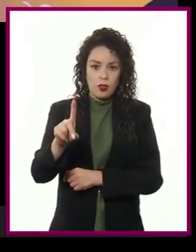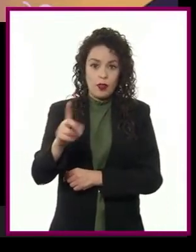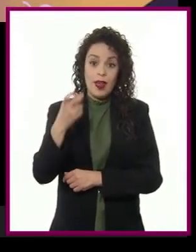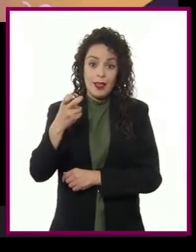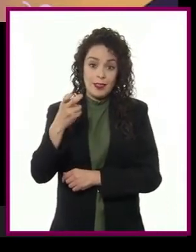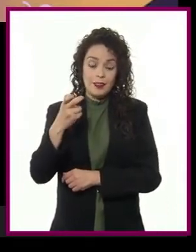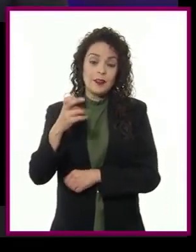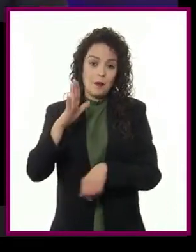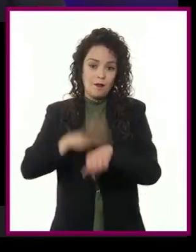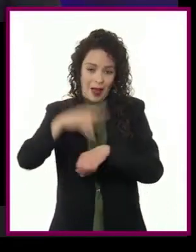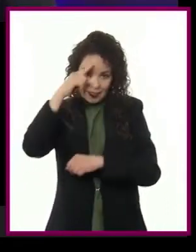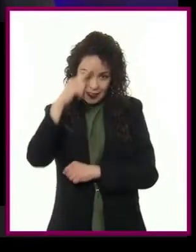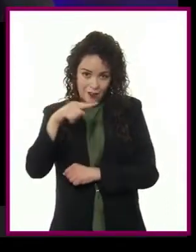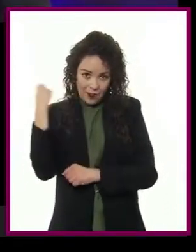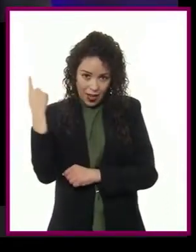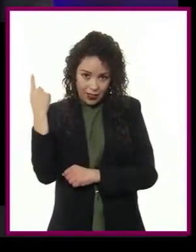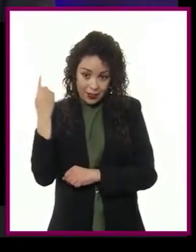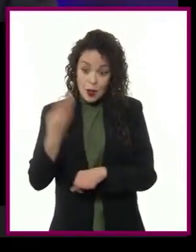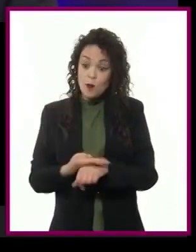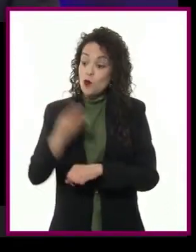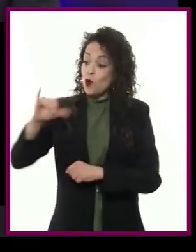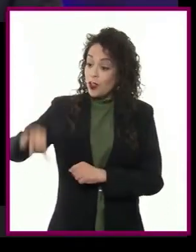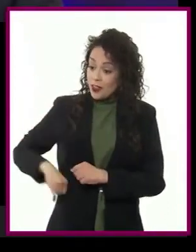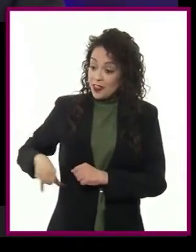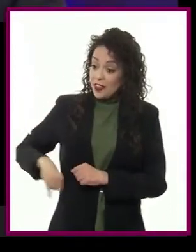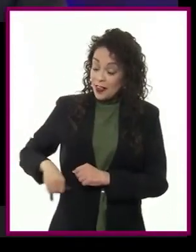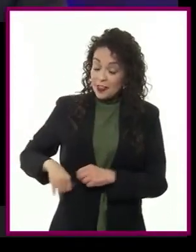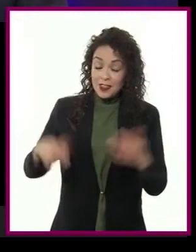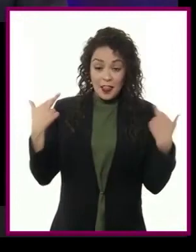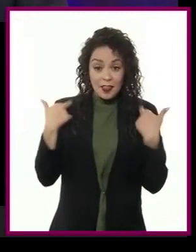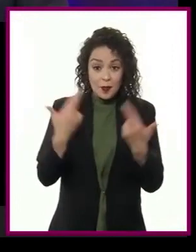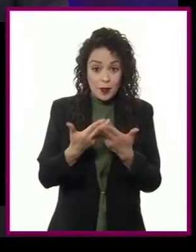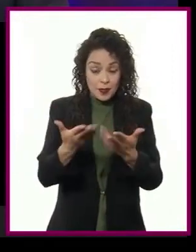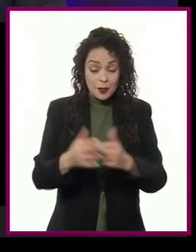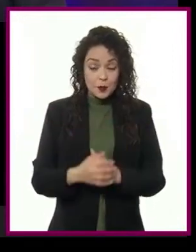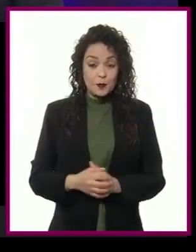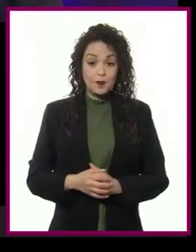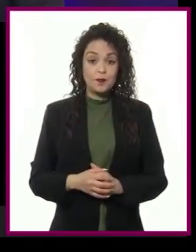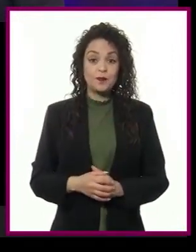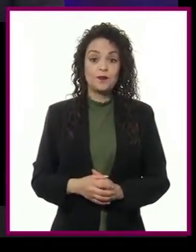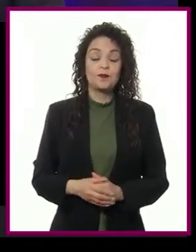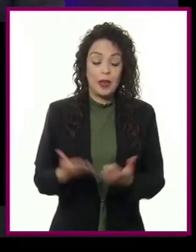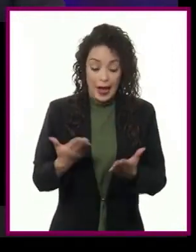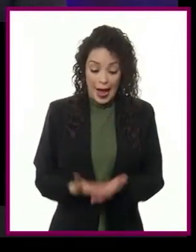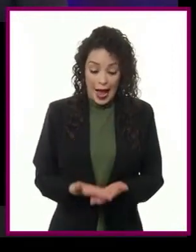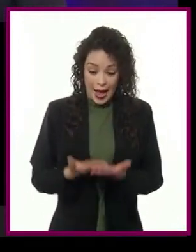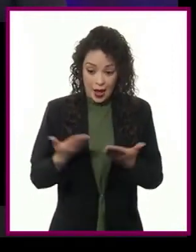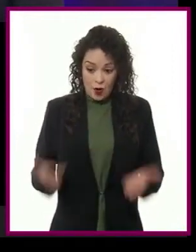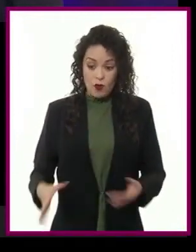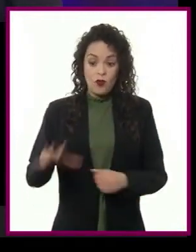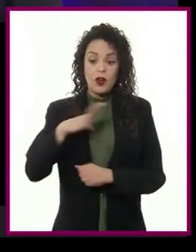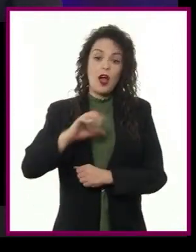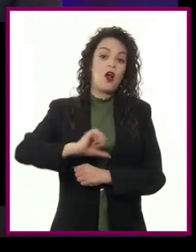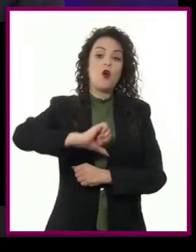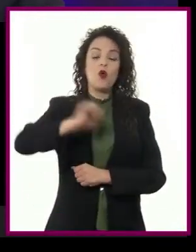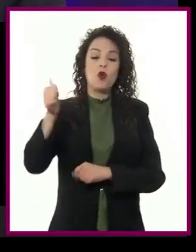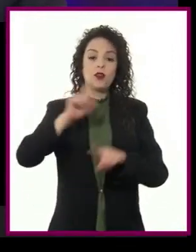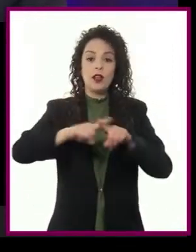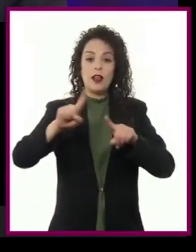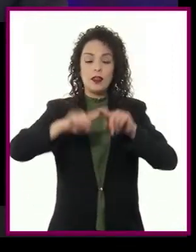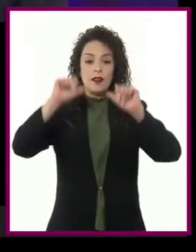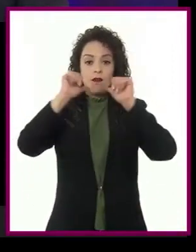más práctico. Interesante aplicación, maestro Pitágoras. Actualmente hay otras áreas de